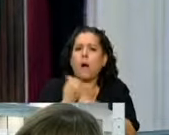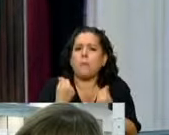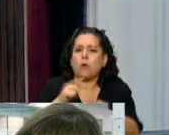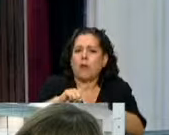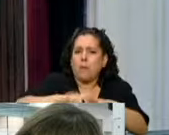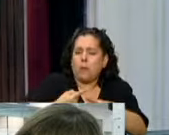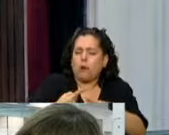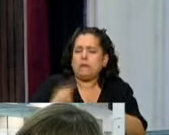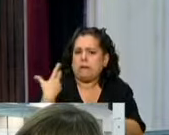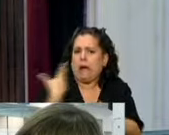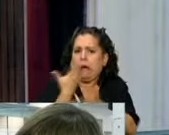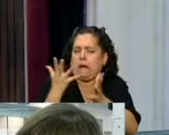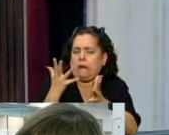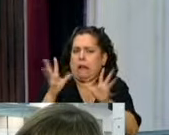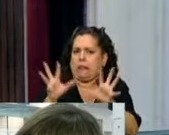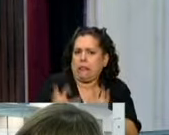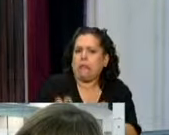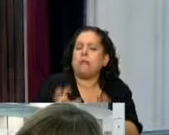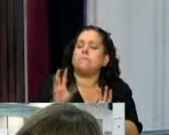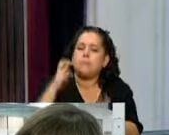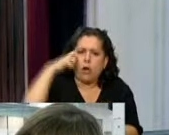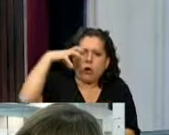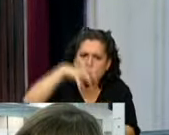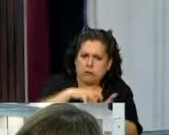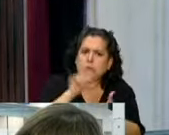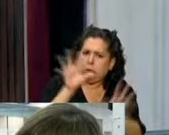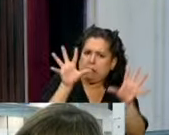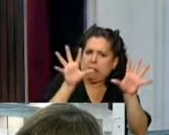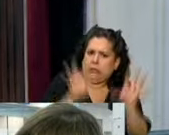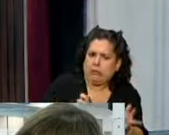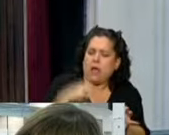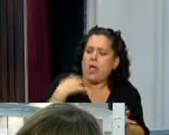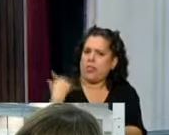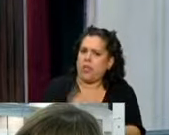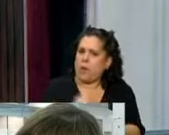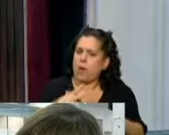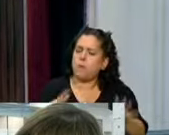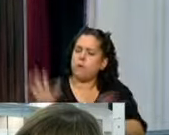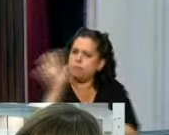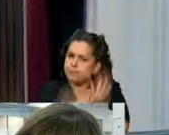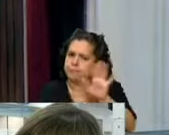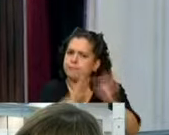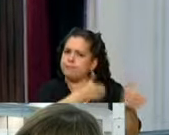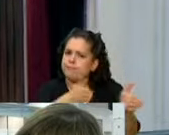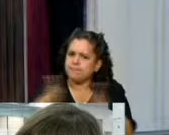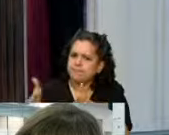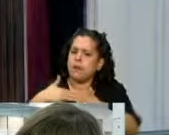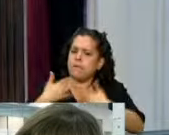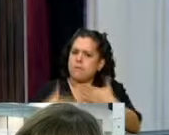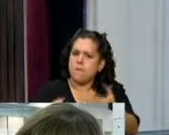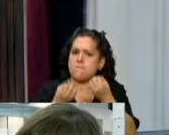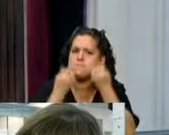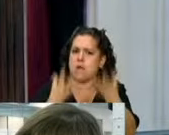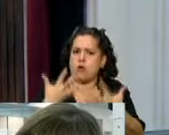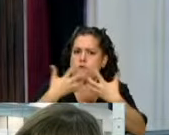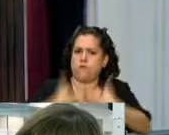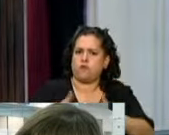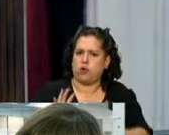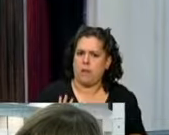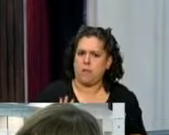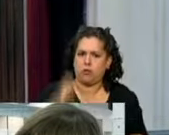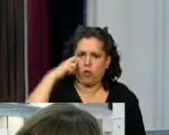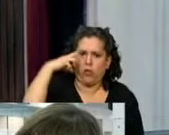va pasar nada nada relevante porque aunque la aprueben después en última instancia tiene que pasar al senado y después en última instancia